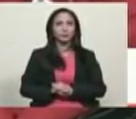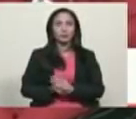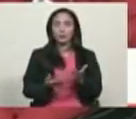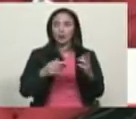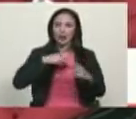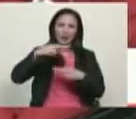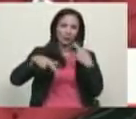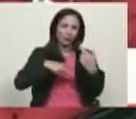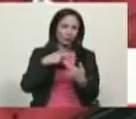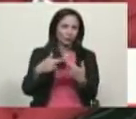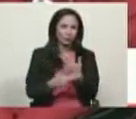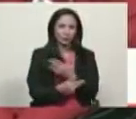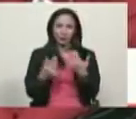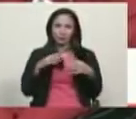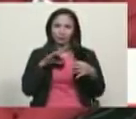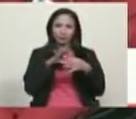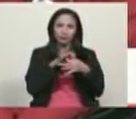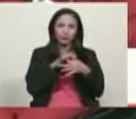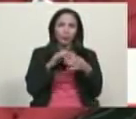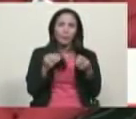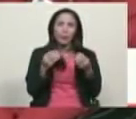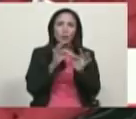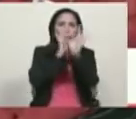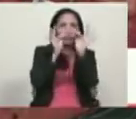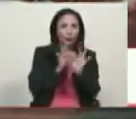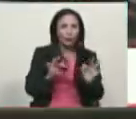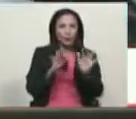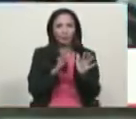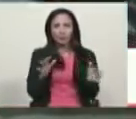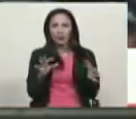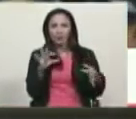rebelión permanente que una mil formas de rebelarse.